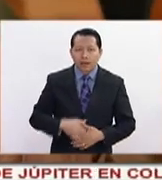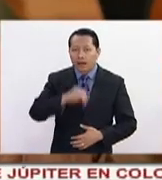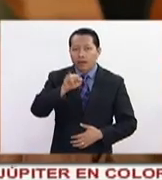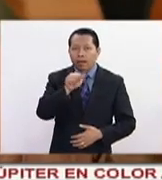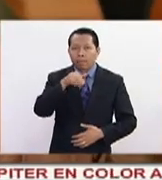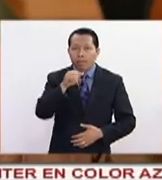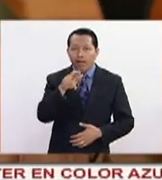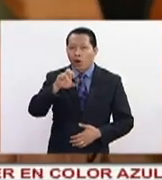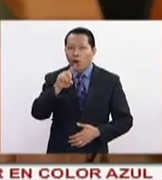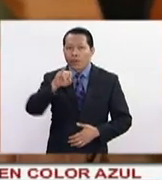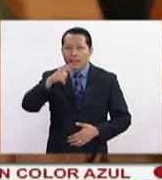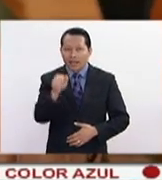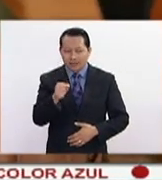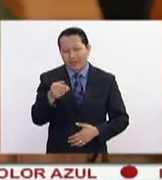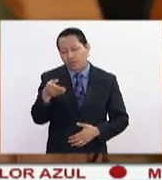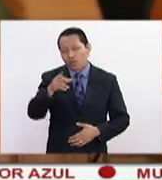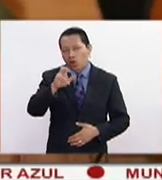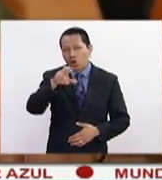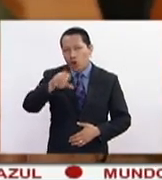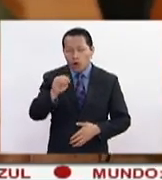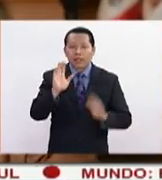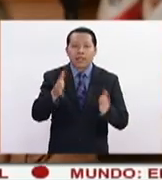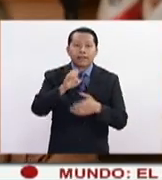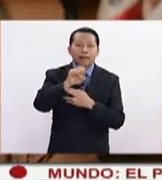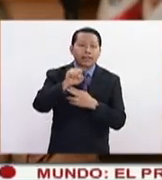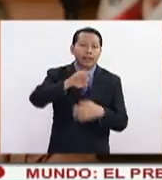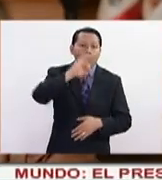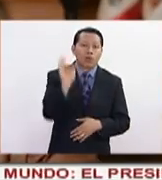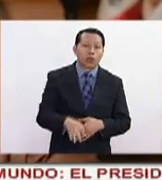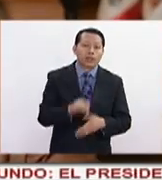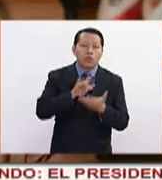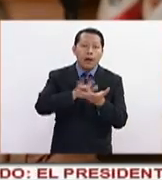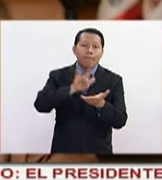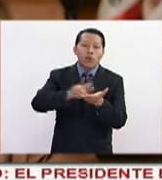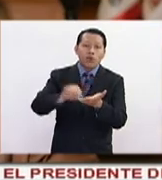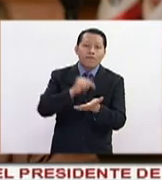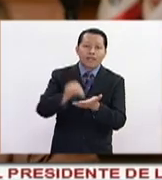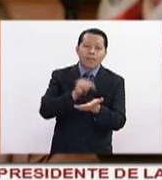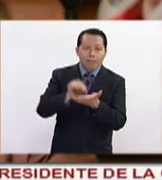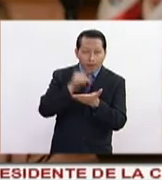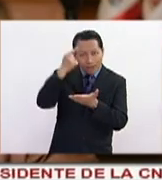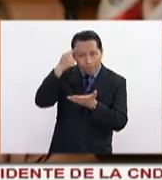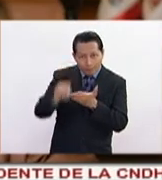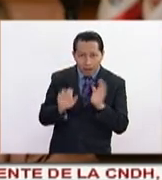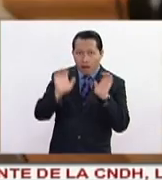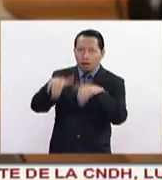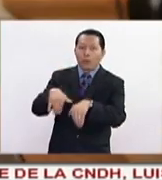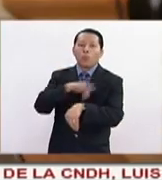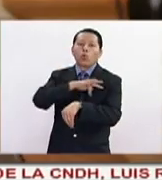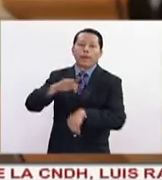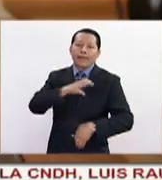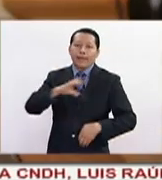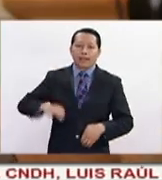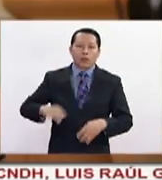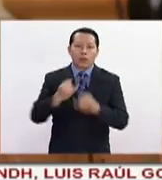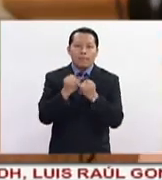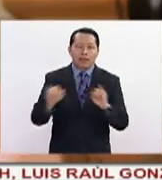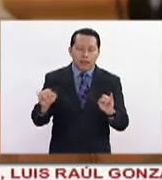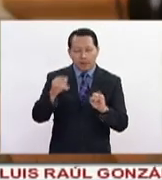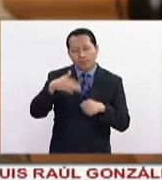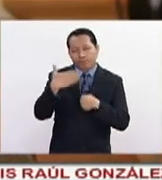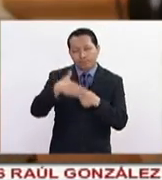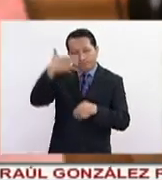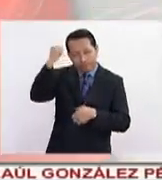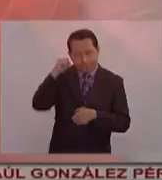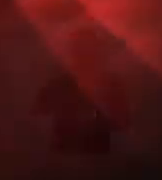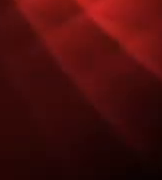Jaime Rodríguez, el Bronco, alcanzó el 60% de firmas de apoyo ciudadano necesarias para registrarse como candidato independiente a la presidencia.